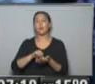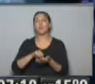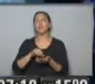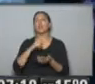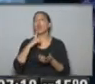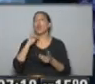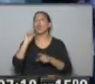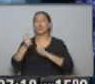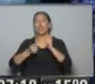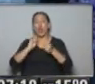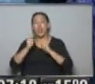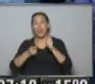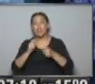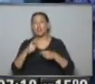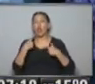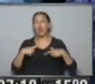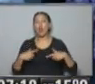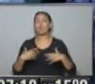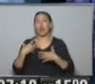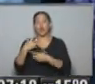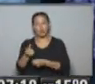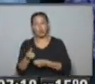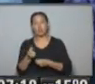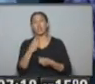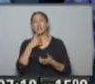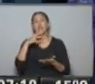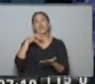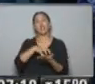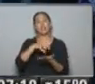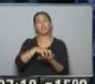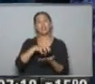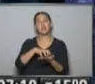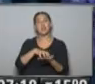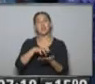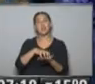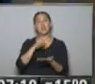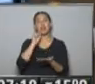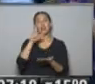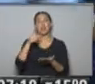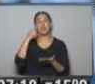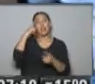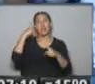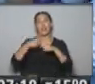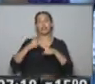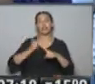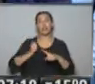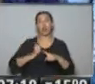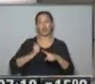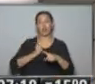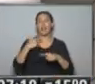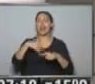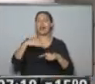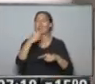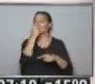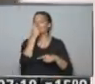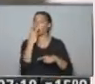todas sus donaciones, su colaboración a la sede del CECIN La Plata, Centro de Combatientes de La Plata, calle 21, esquina